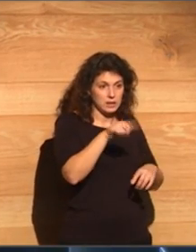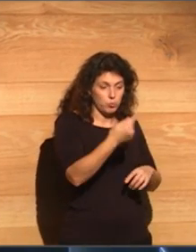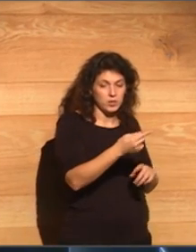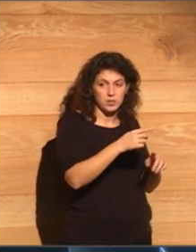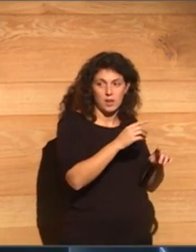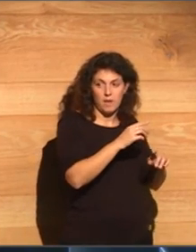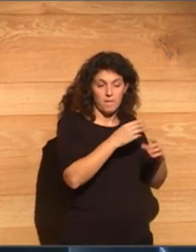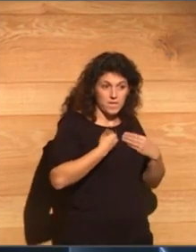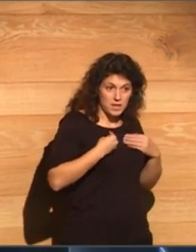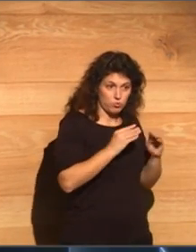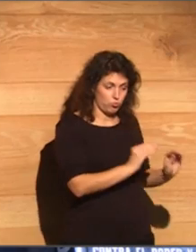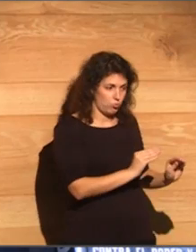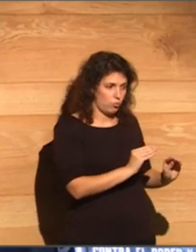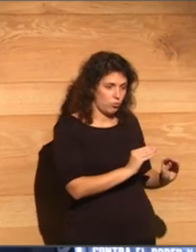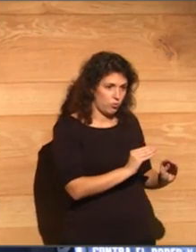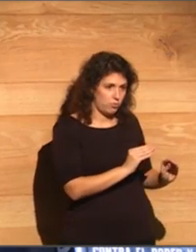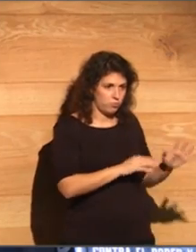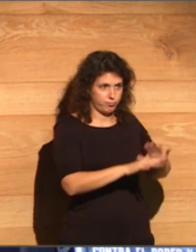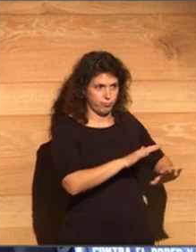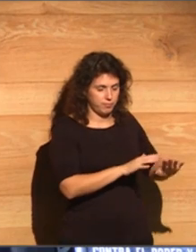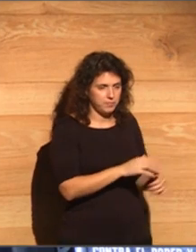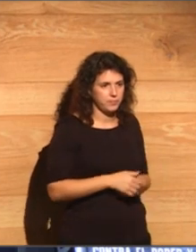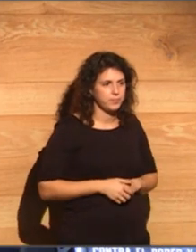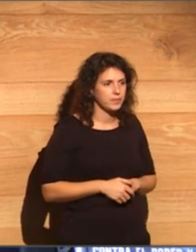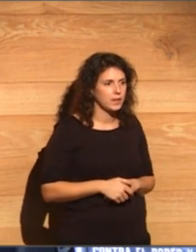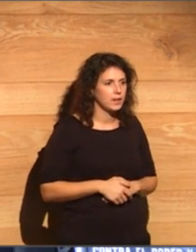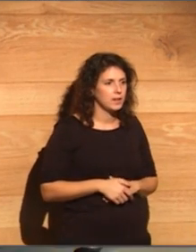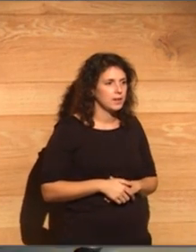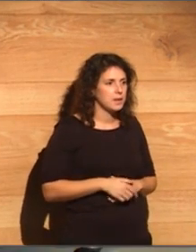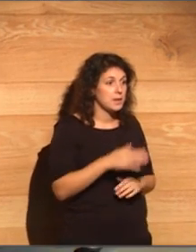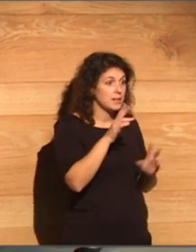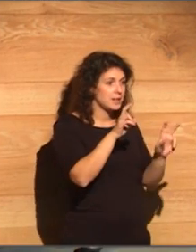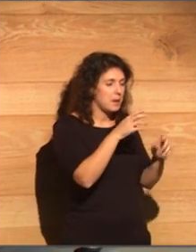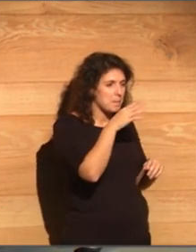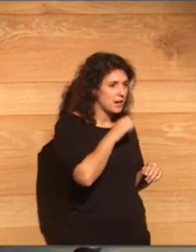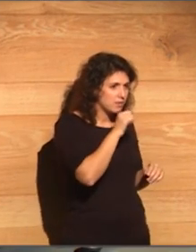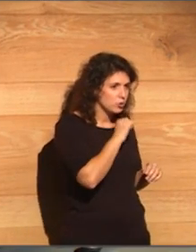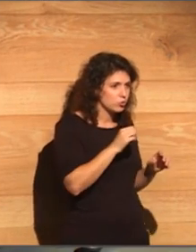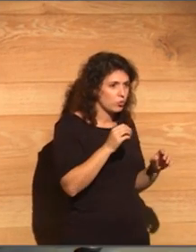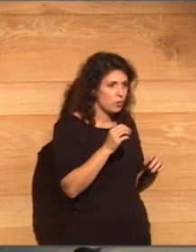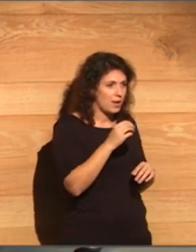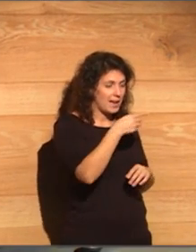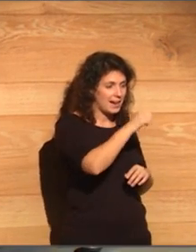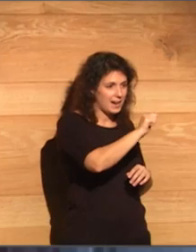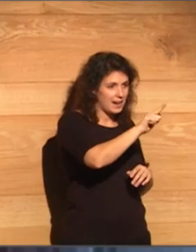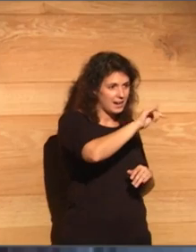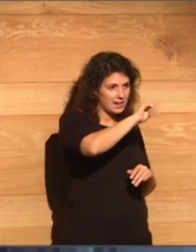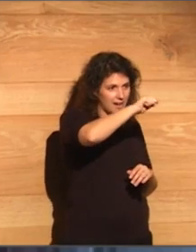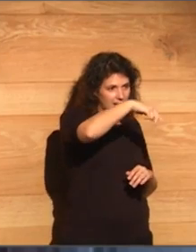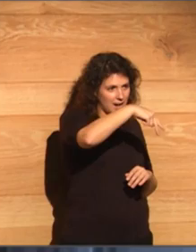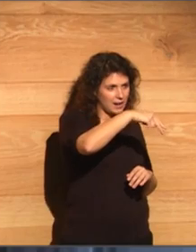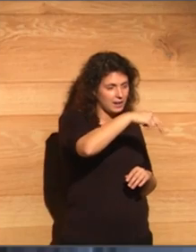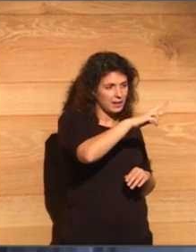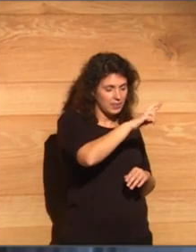para siempre, pero él no lleva ese peso encima nunca. Nos parece precioso en el momento en el que entran Galiardo y Zarzornil en la cárcel,